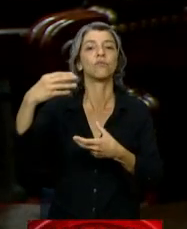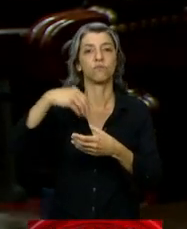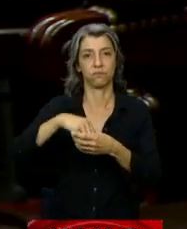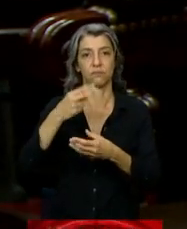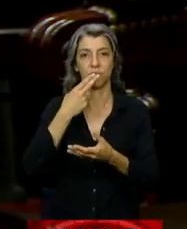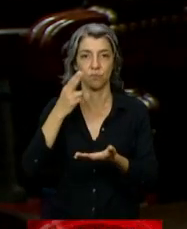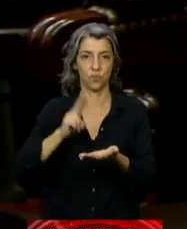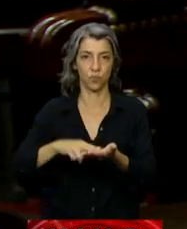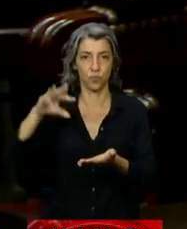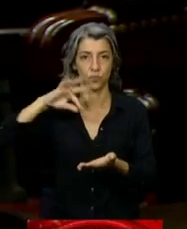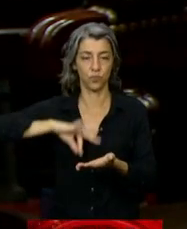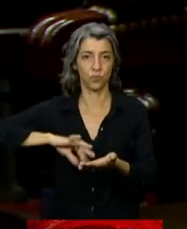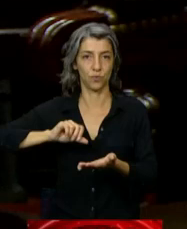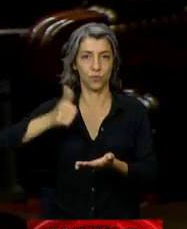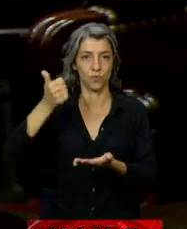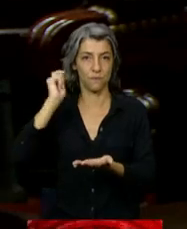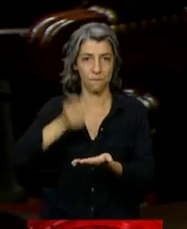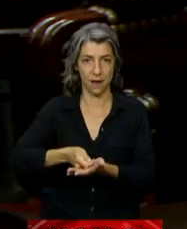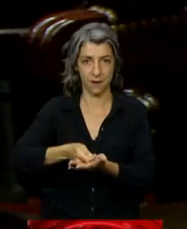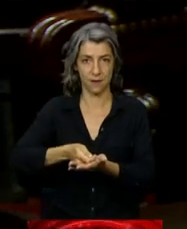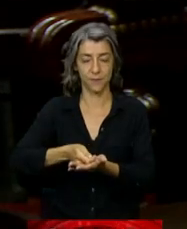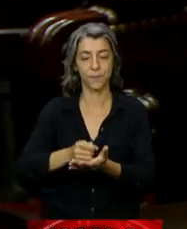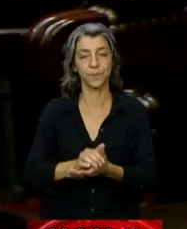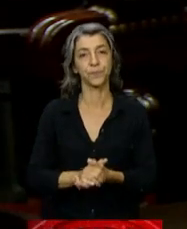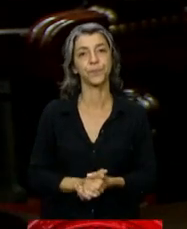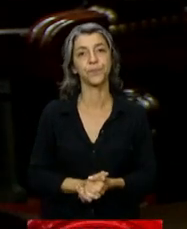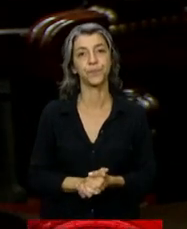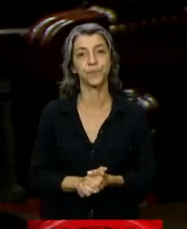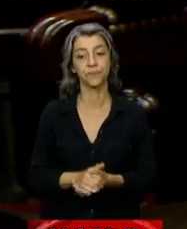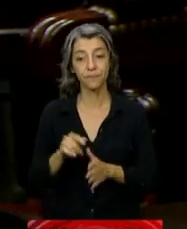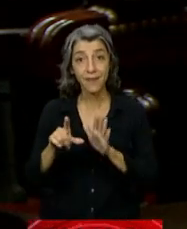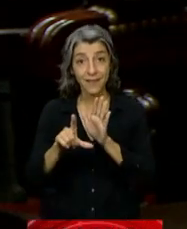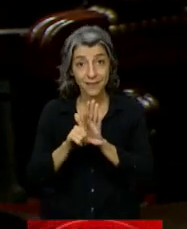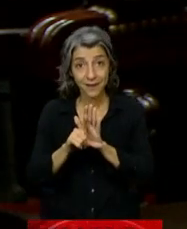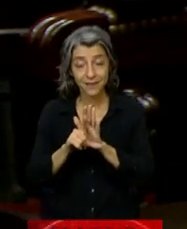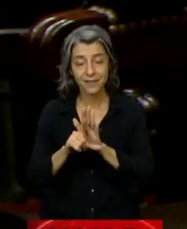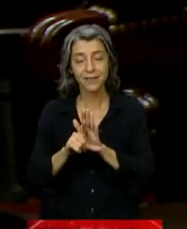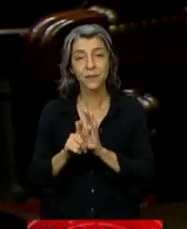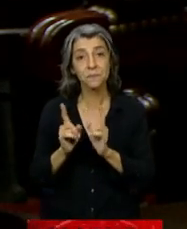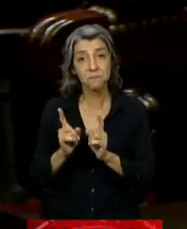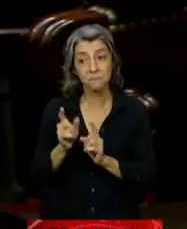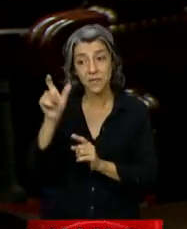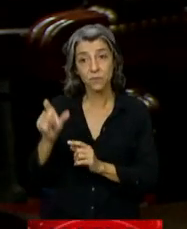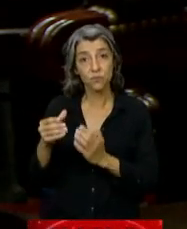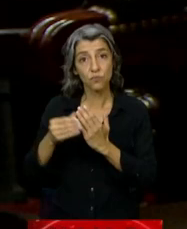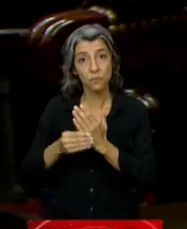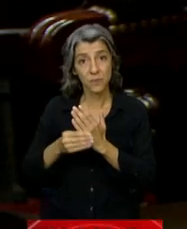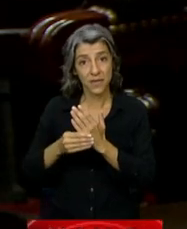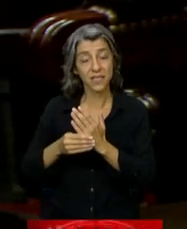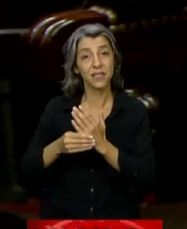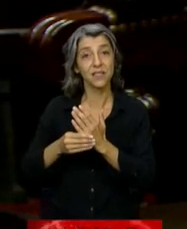impuesto a las ganancias. Esa ley la vota el actual ministro de la Corte, Juan Carlos